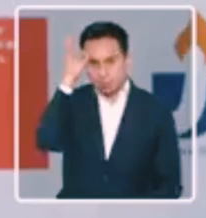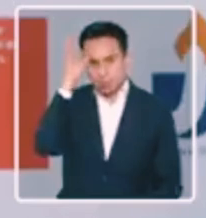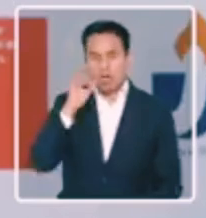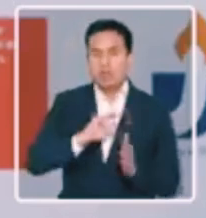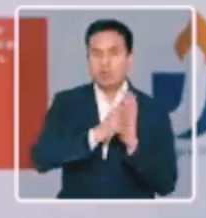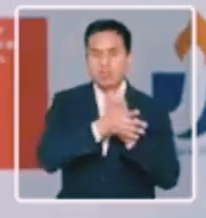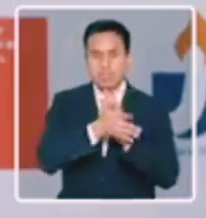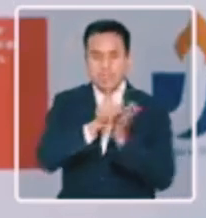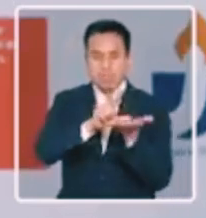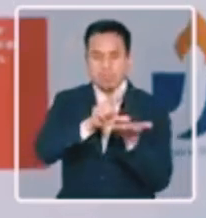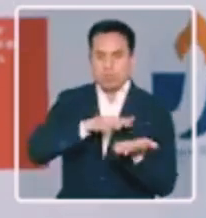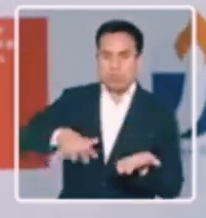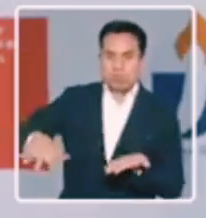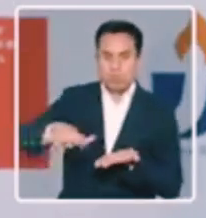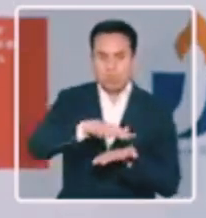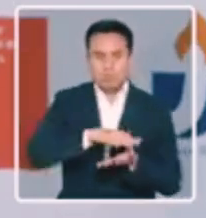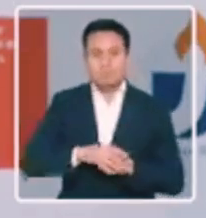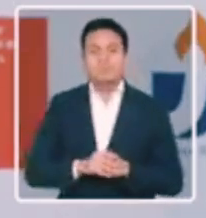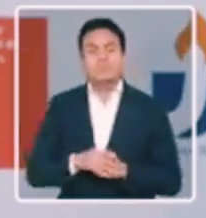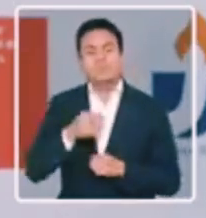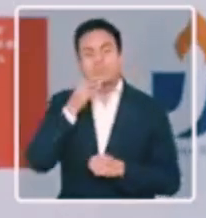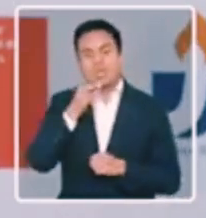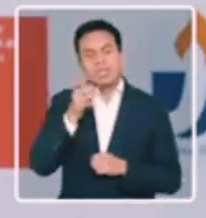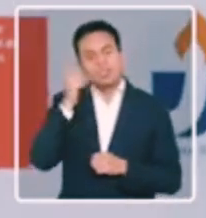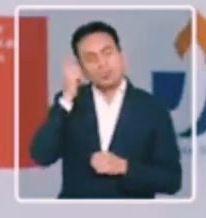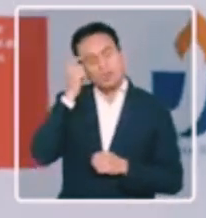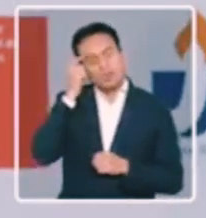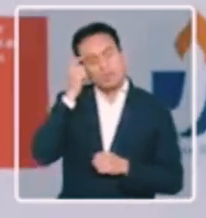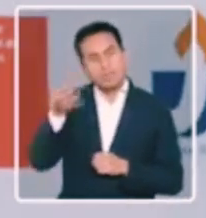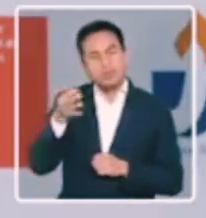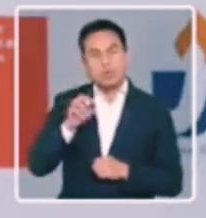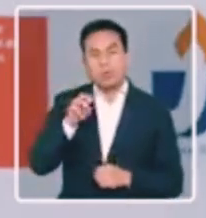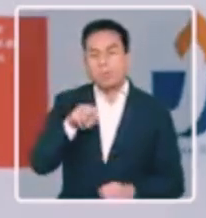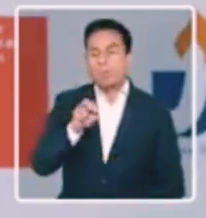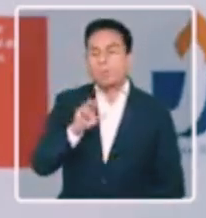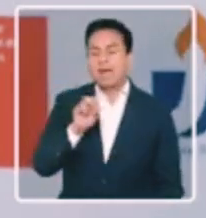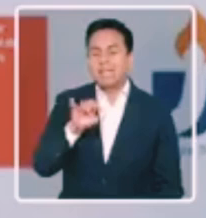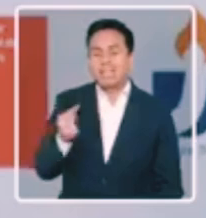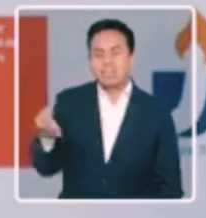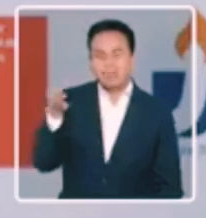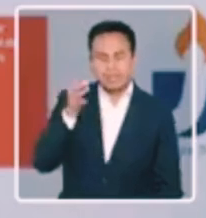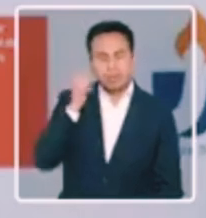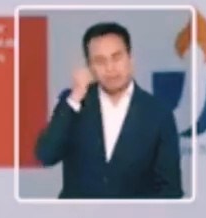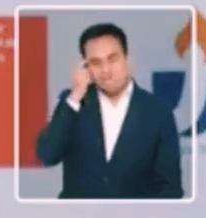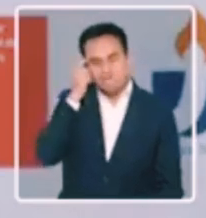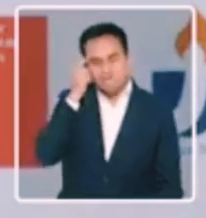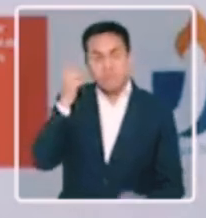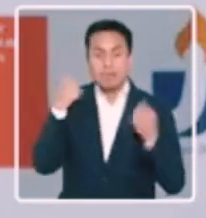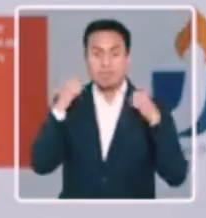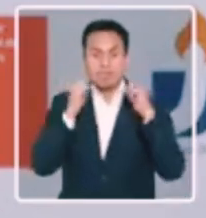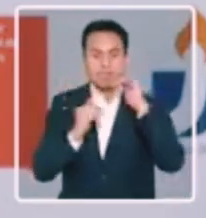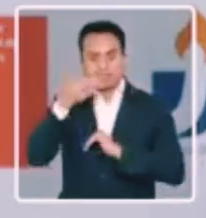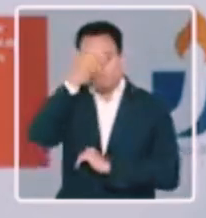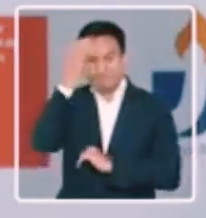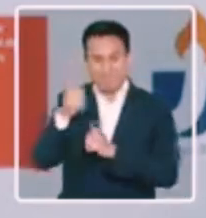araucanía entera contarles que me quedo dando vuelta algo que me dijo la Mariana cuando entramos los deportistas de